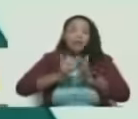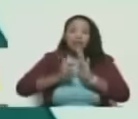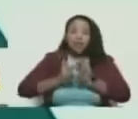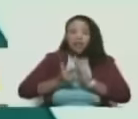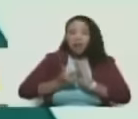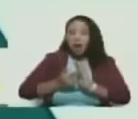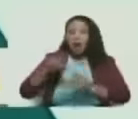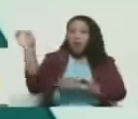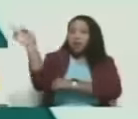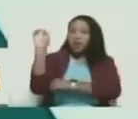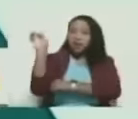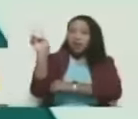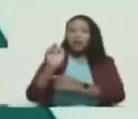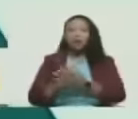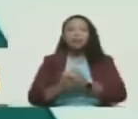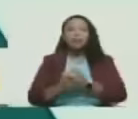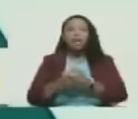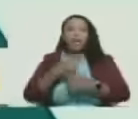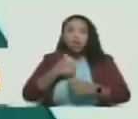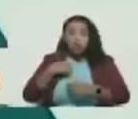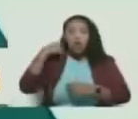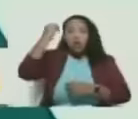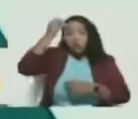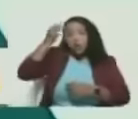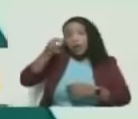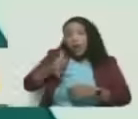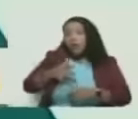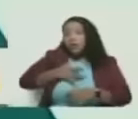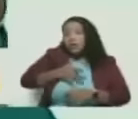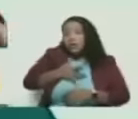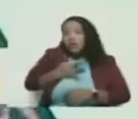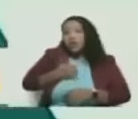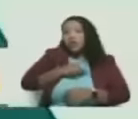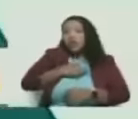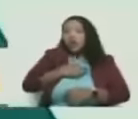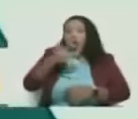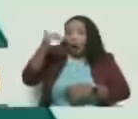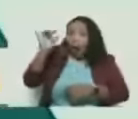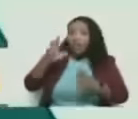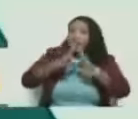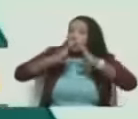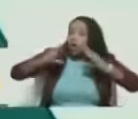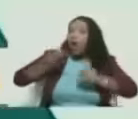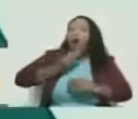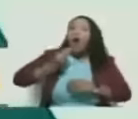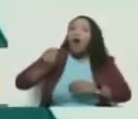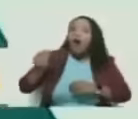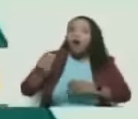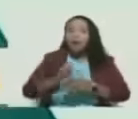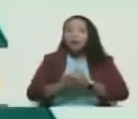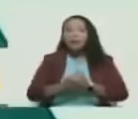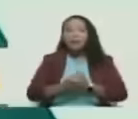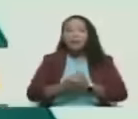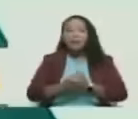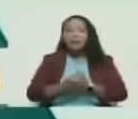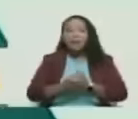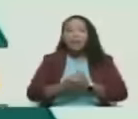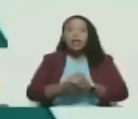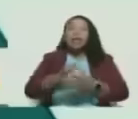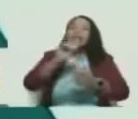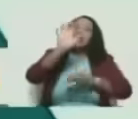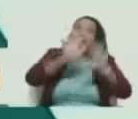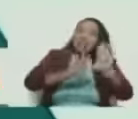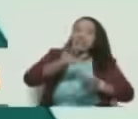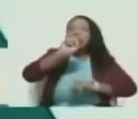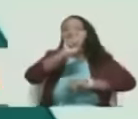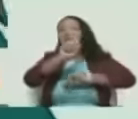es Venezuela. Y creo que es un sentimiento que tenemos todos los jóvenes cuando llegamos a una edad de 15, 16,